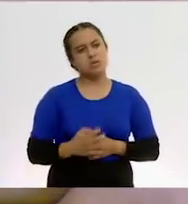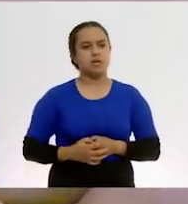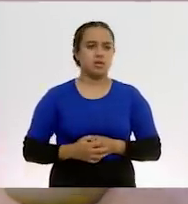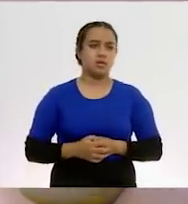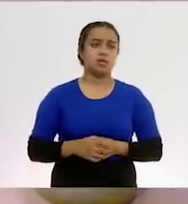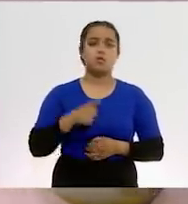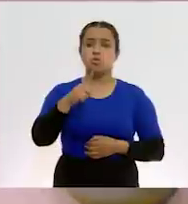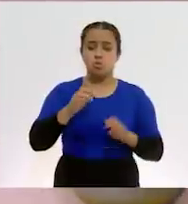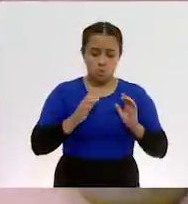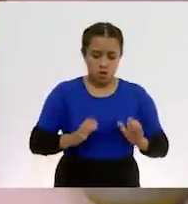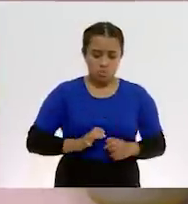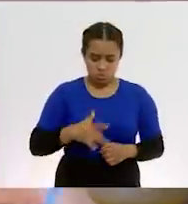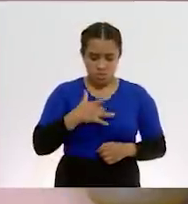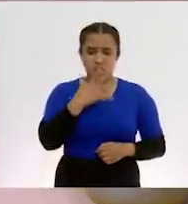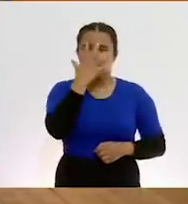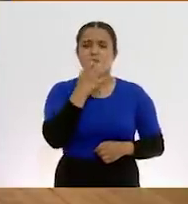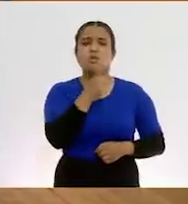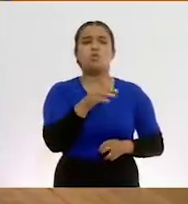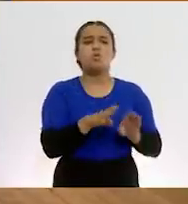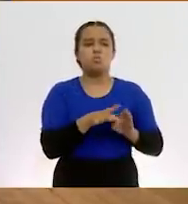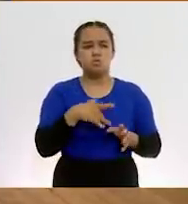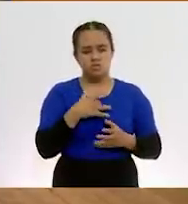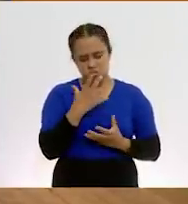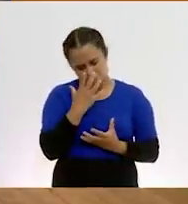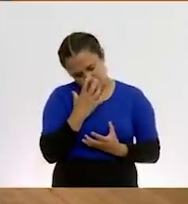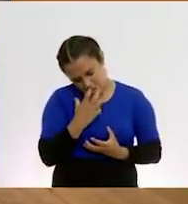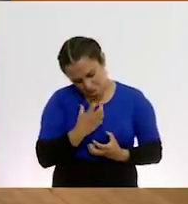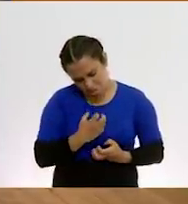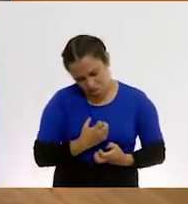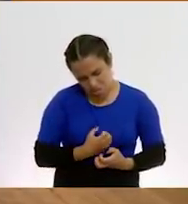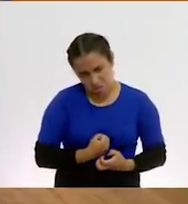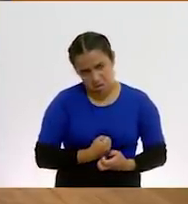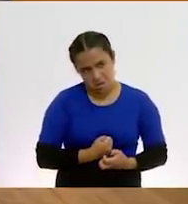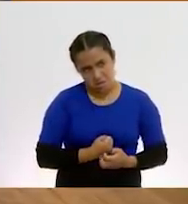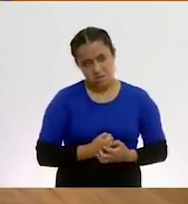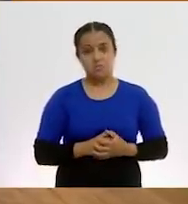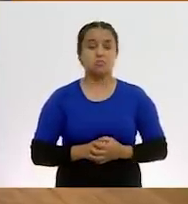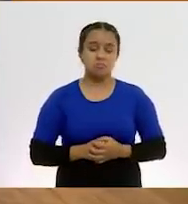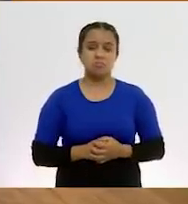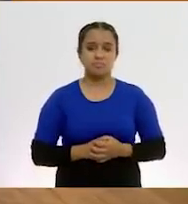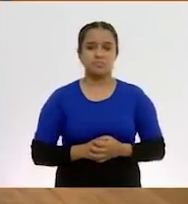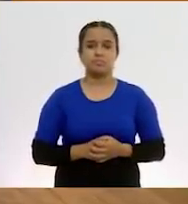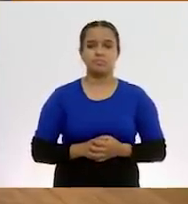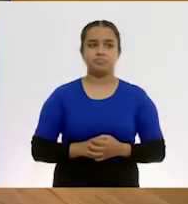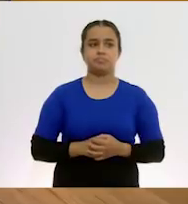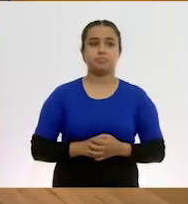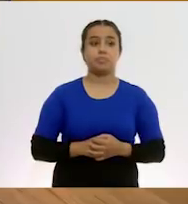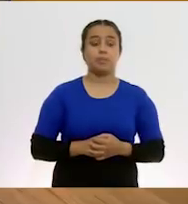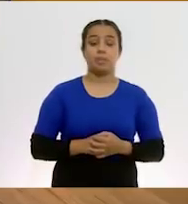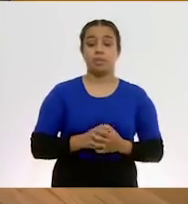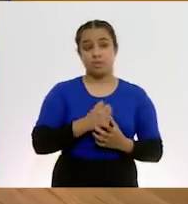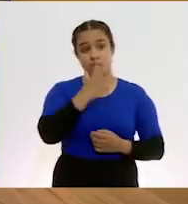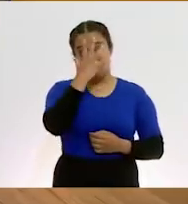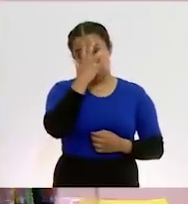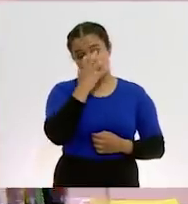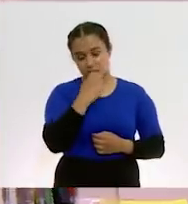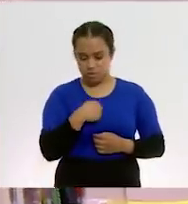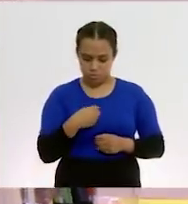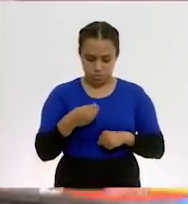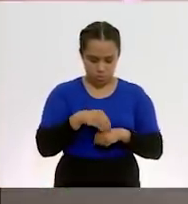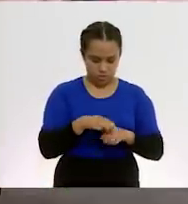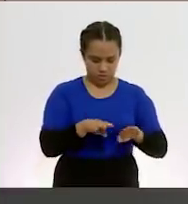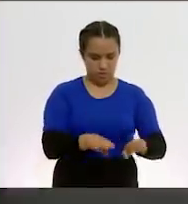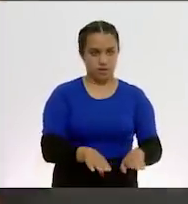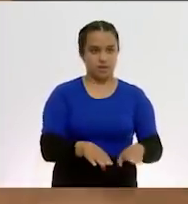se pone tu cuerpo cuando está triste? Todo achicopalado, así, con los hombros caídos. Muy tristemente voy a colocar esta